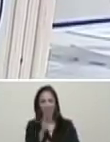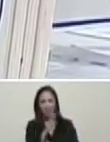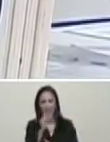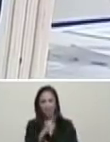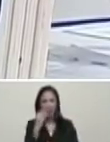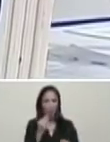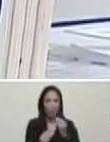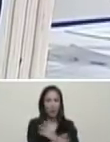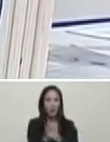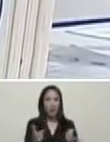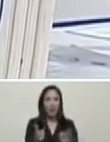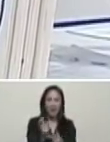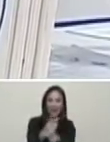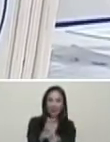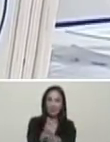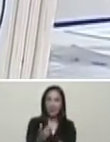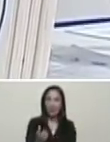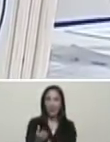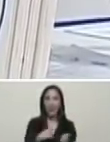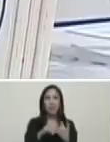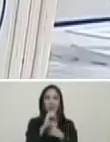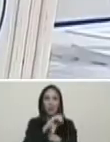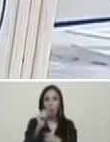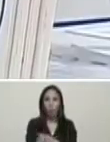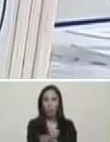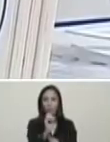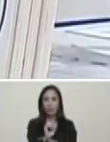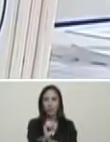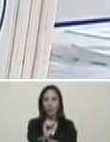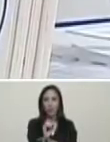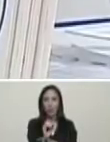y cancerígena, el